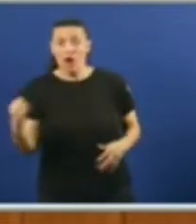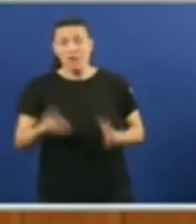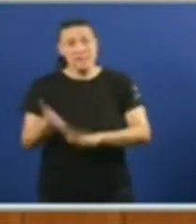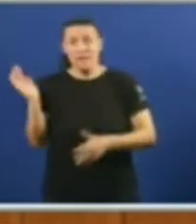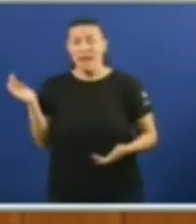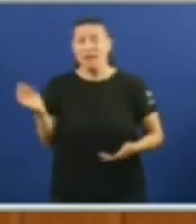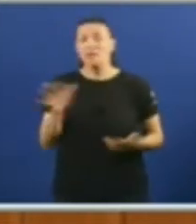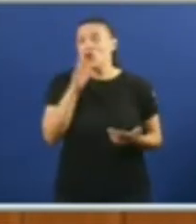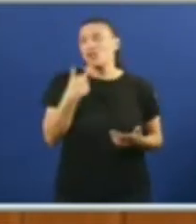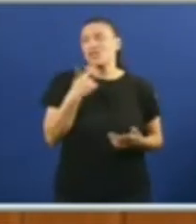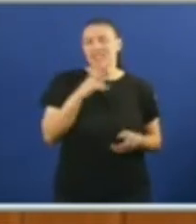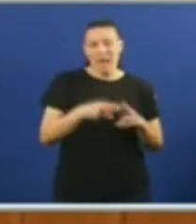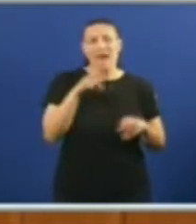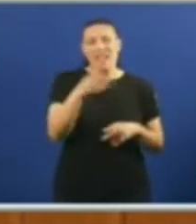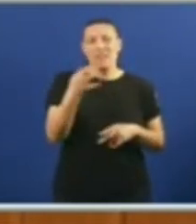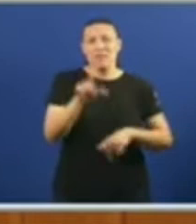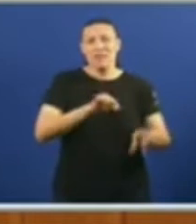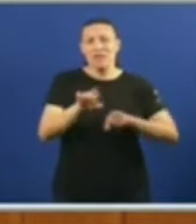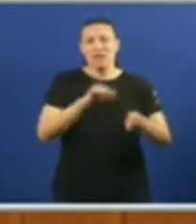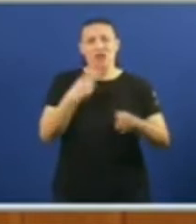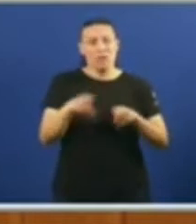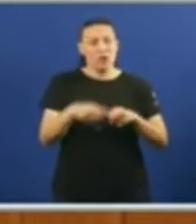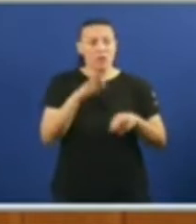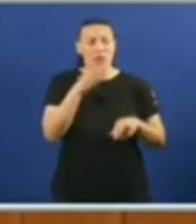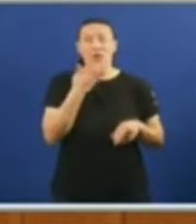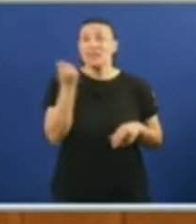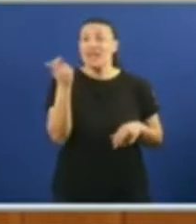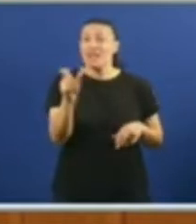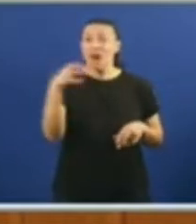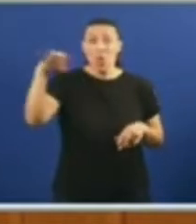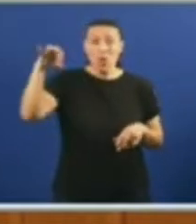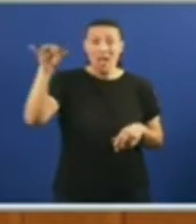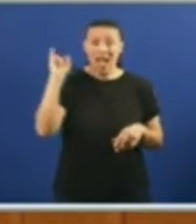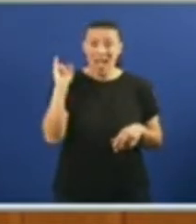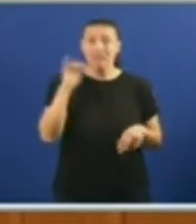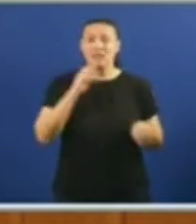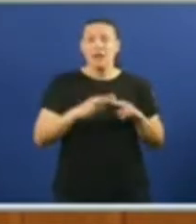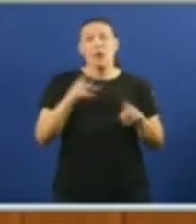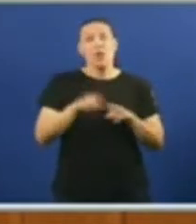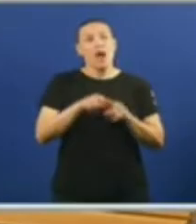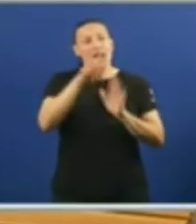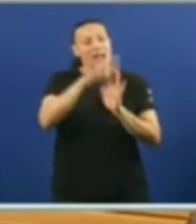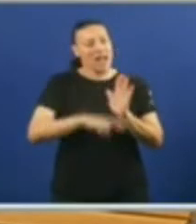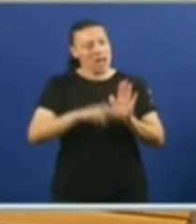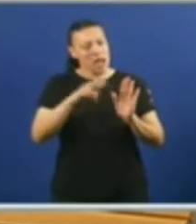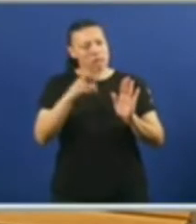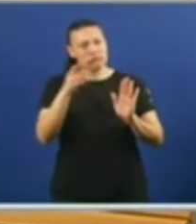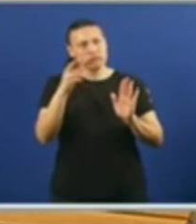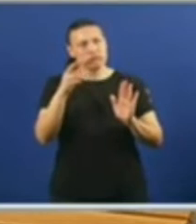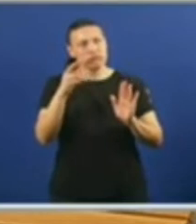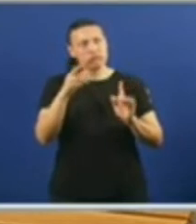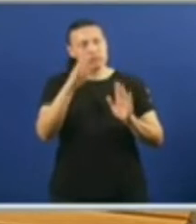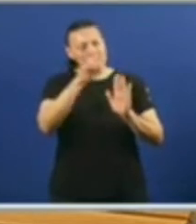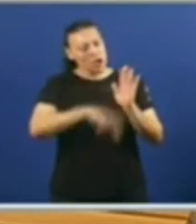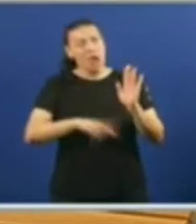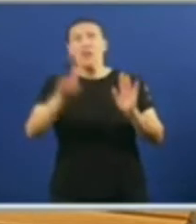política. E é unha decisión política porque ter unha tarifa única non é unha regla divina que estableza o mercado, é unha decisión